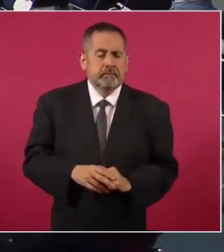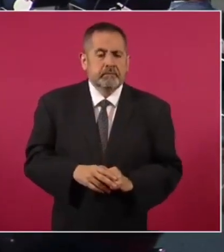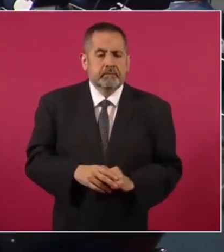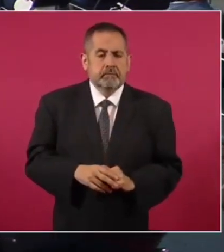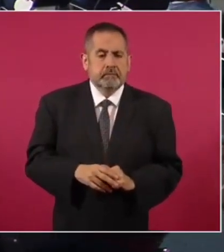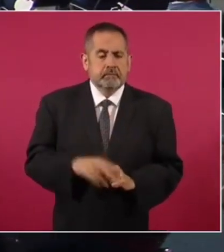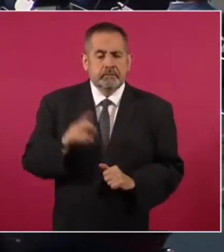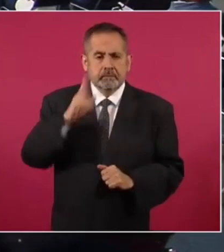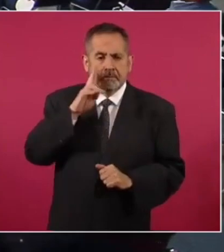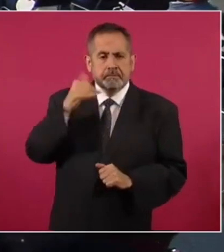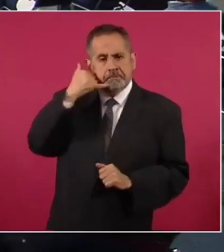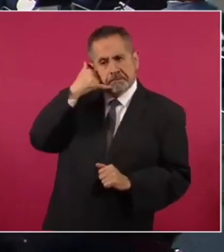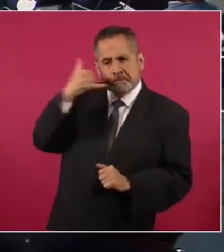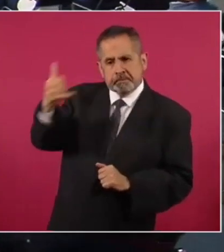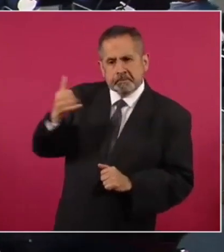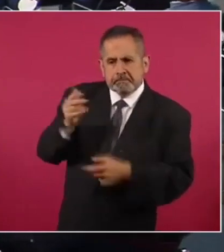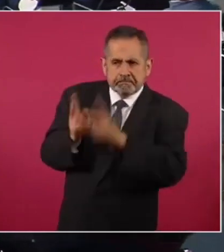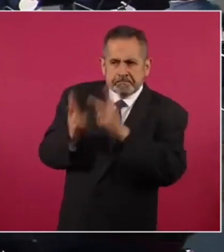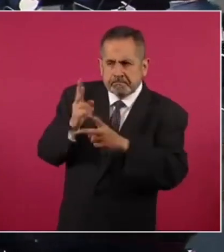por teléfono